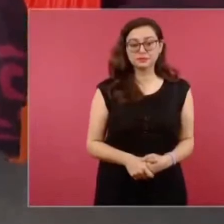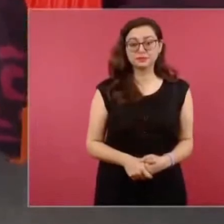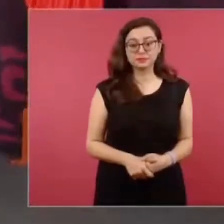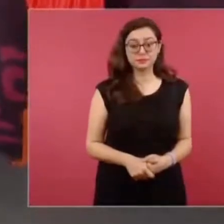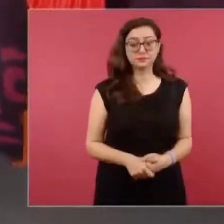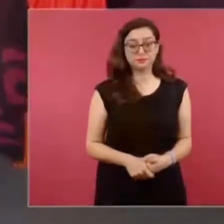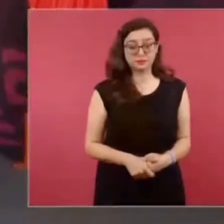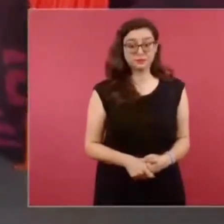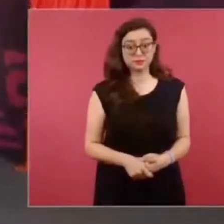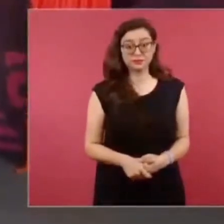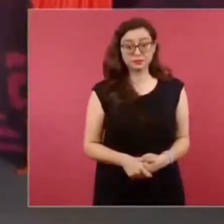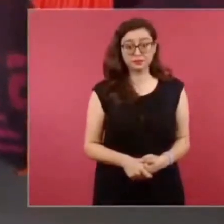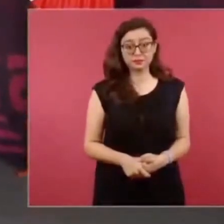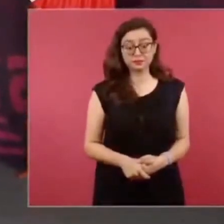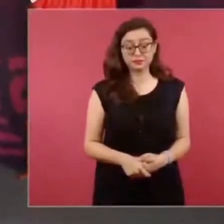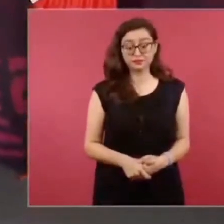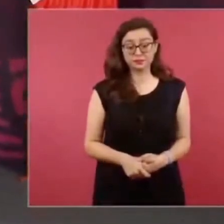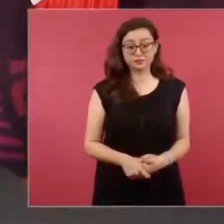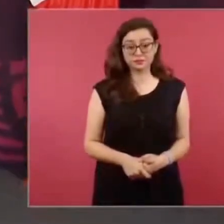Sí, entonces,